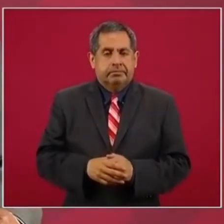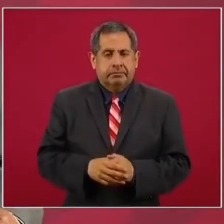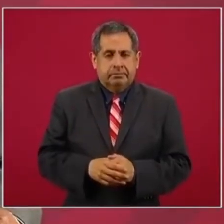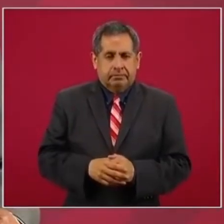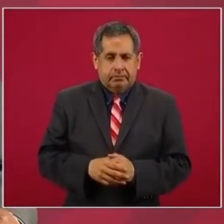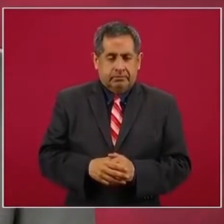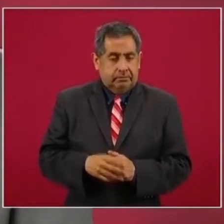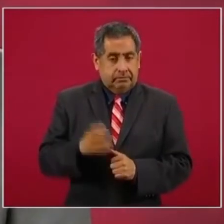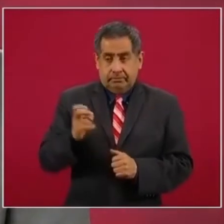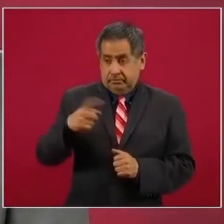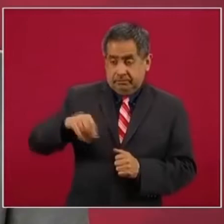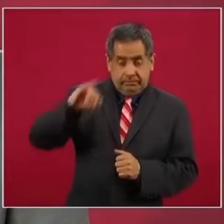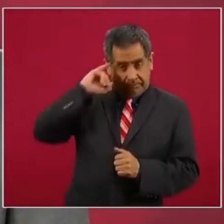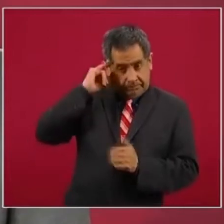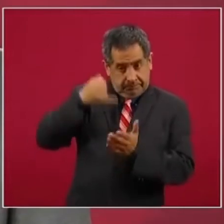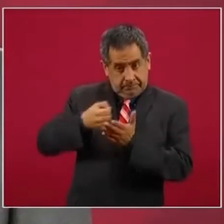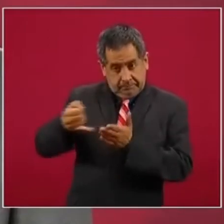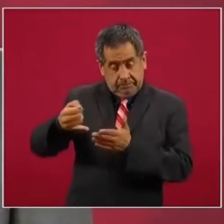Pues esos albañiles,